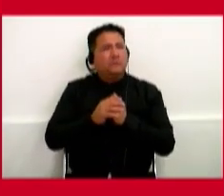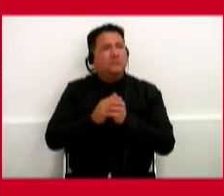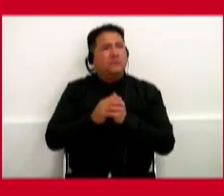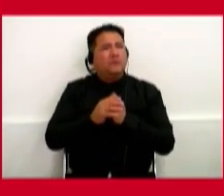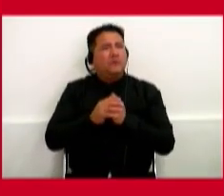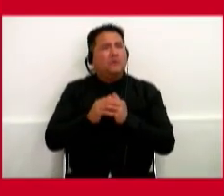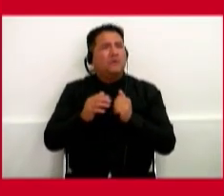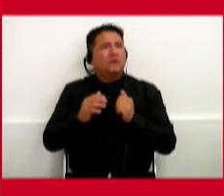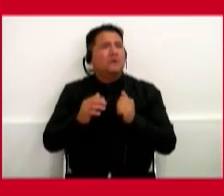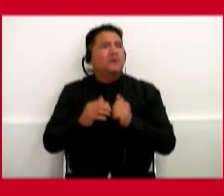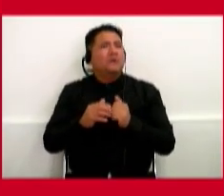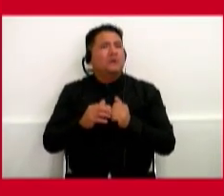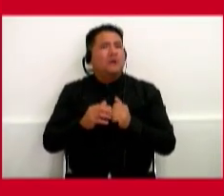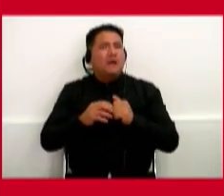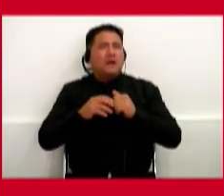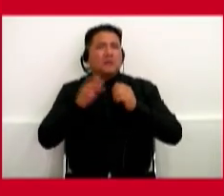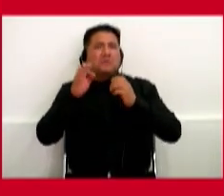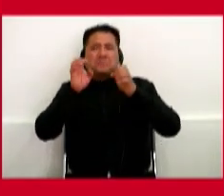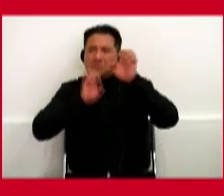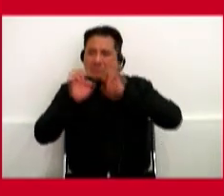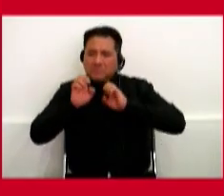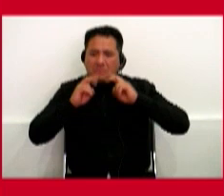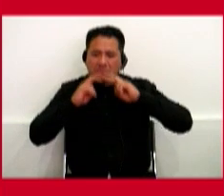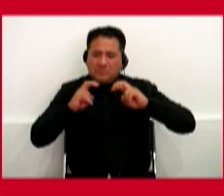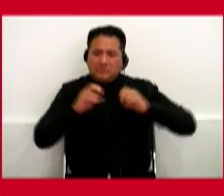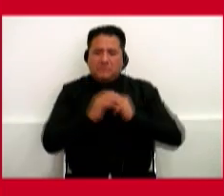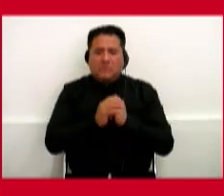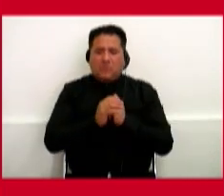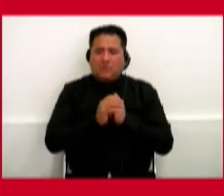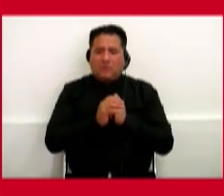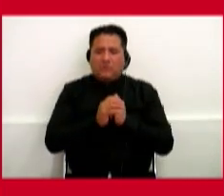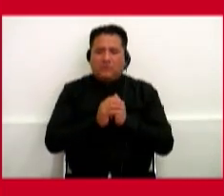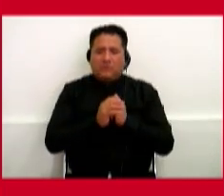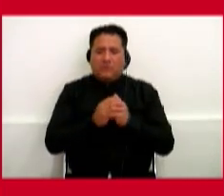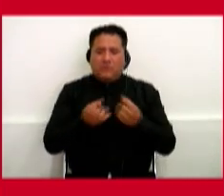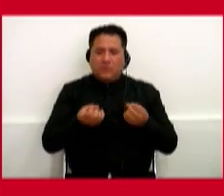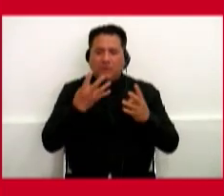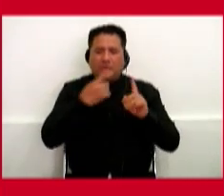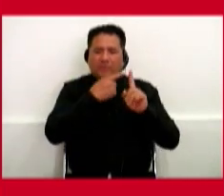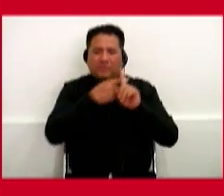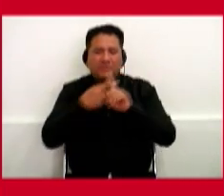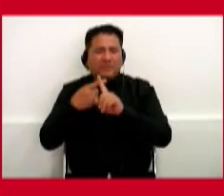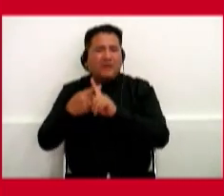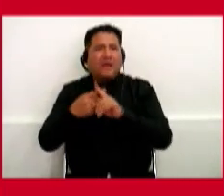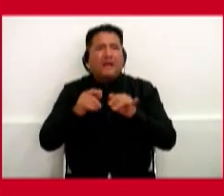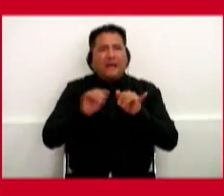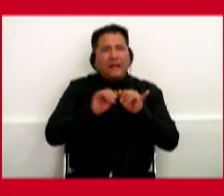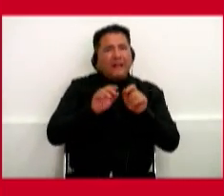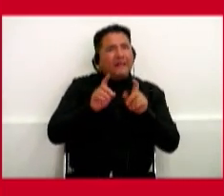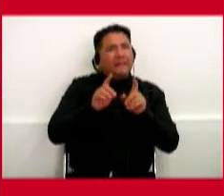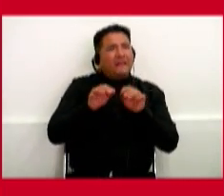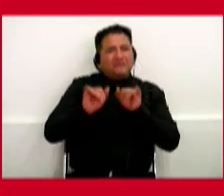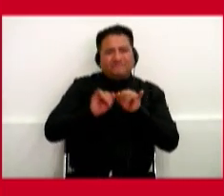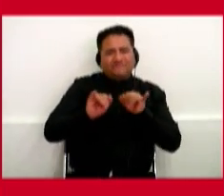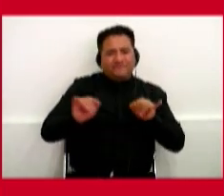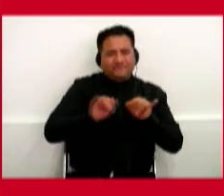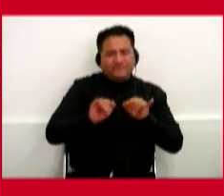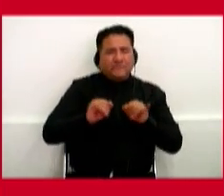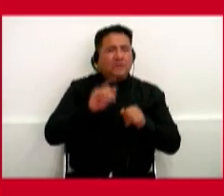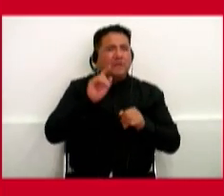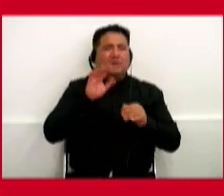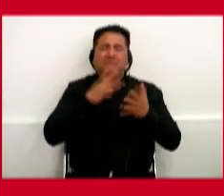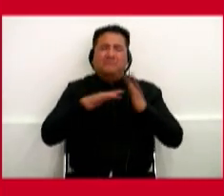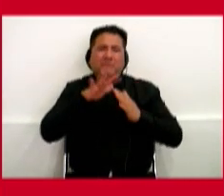Holmer. Evaluamos cuánto era el diámetro equivalente que necesitábamos para una longitud de 8